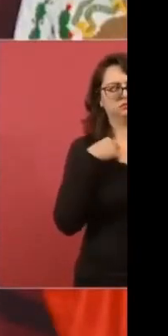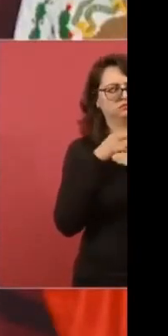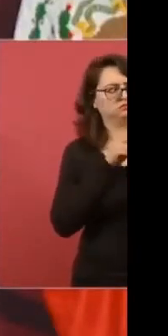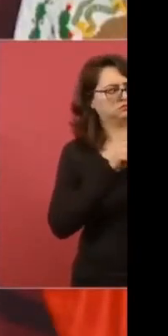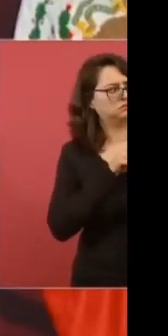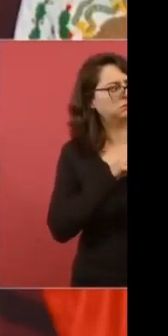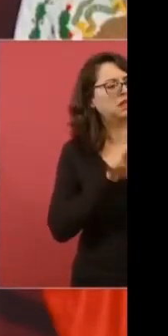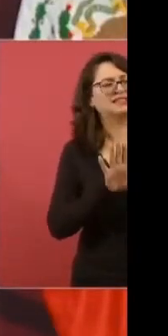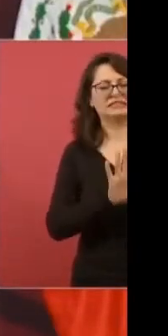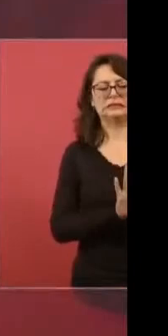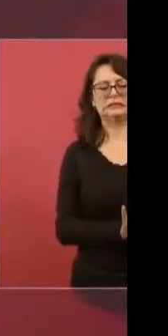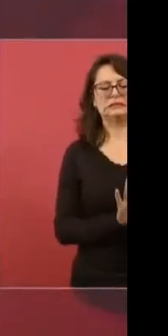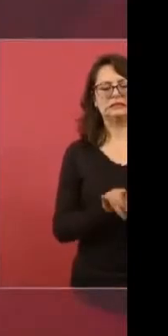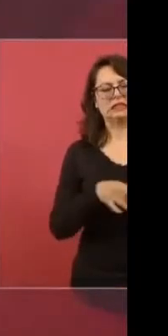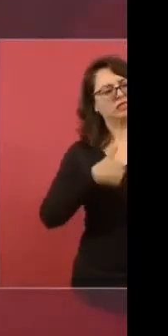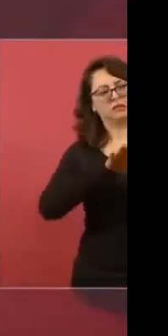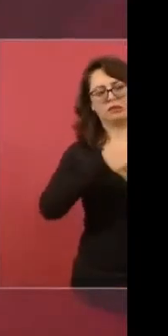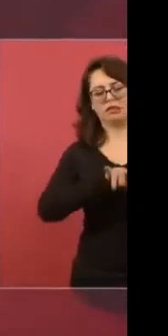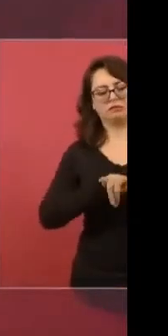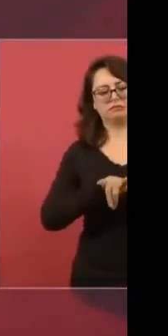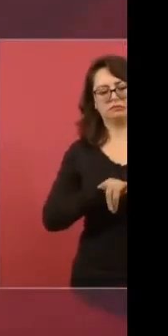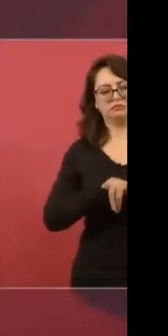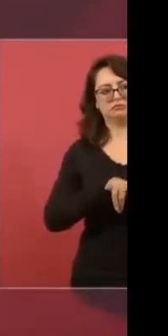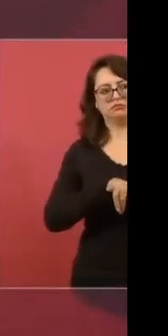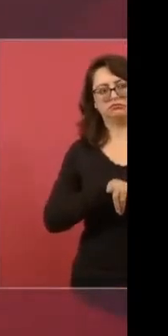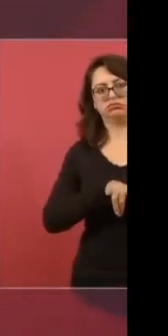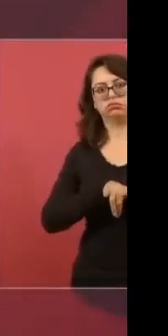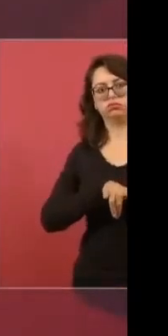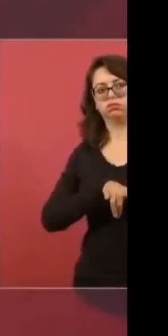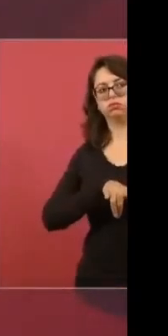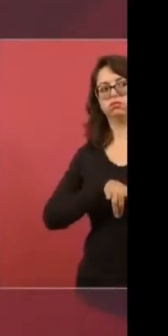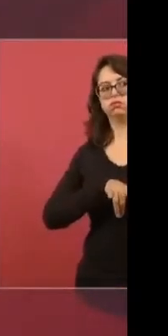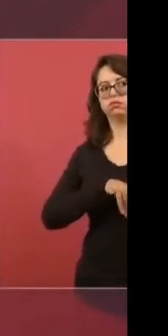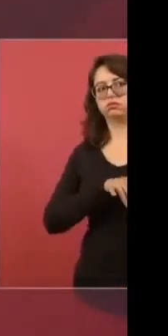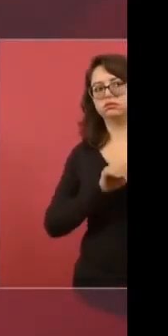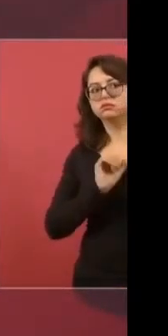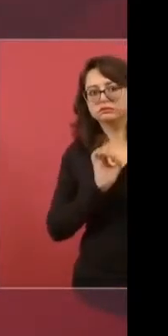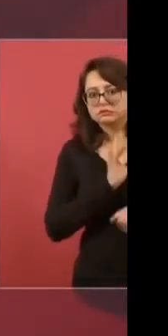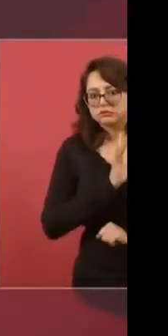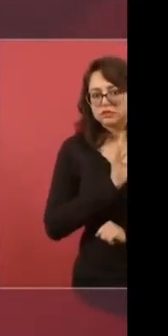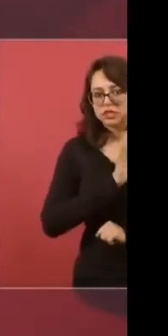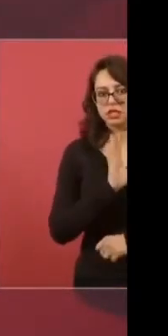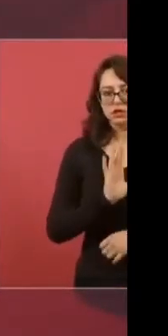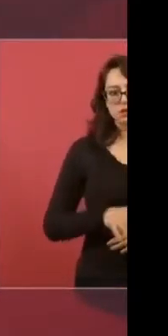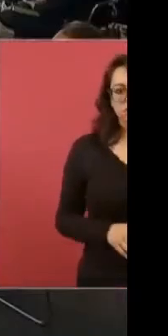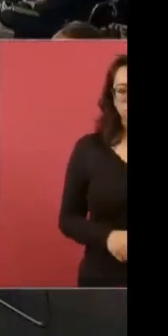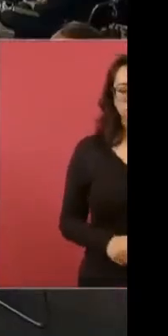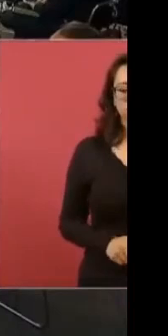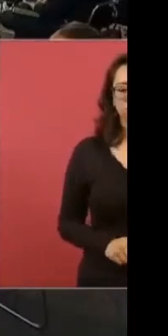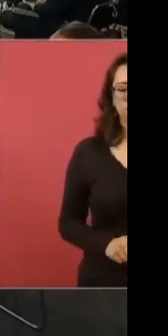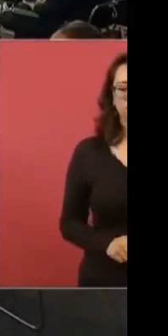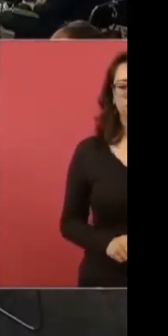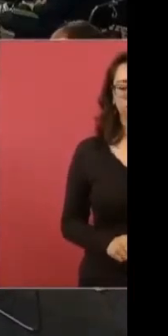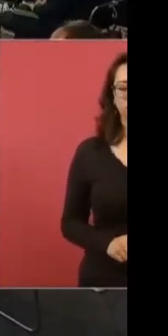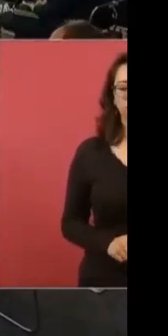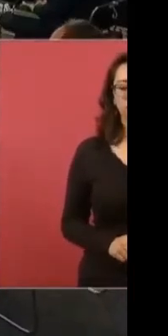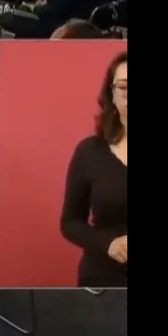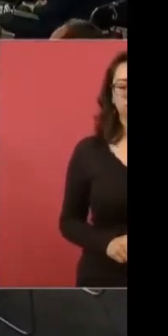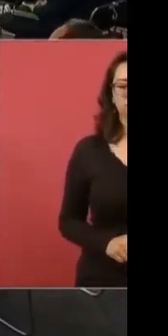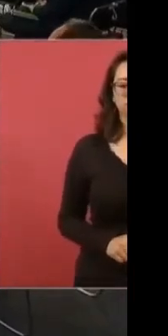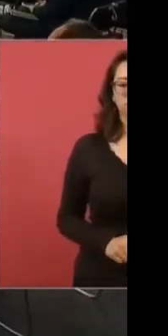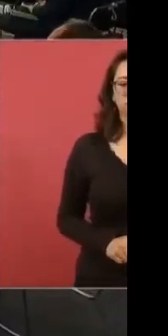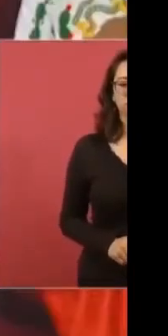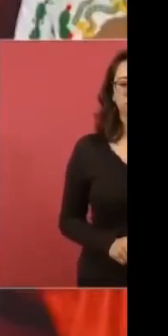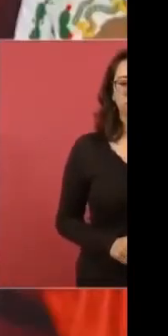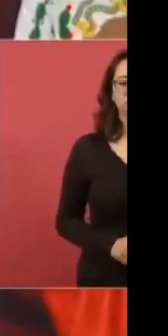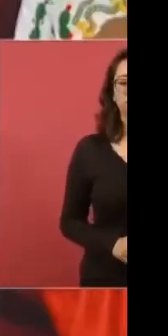beneficiaron con el fobaproa o sea Esos son los verdaderos delincuentes que quieren distraer con ese tipo de canciones a la